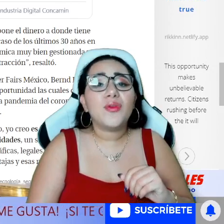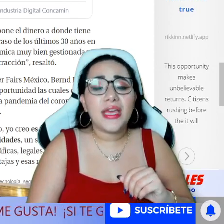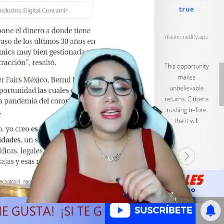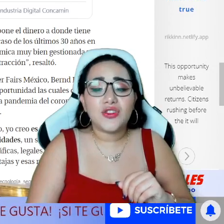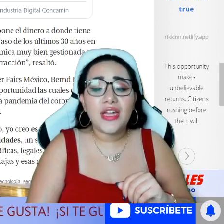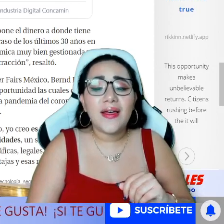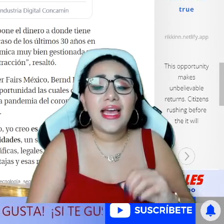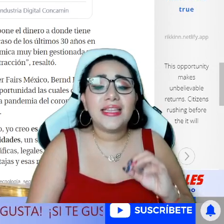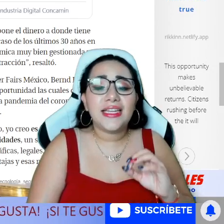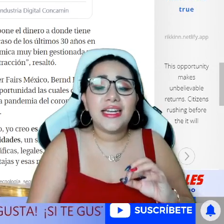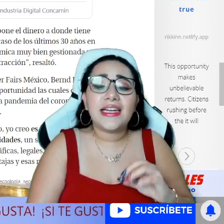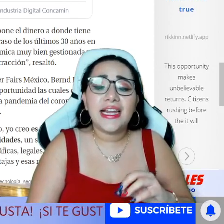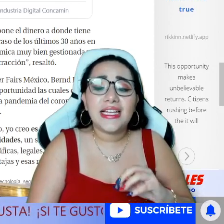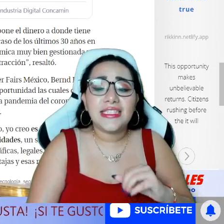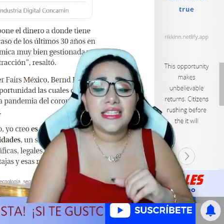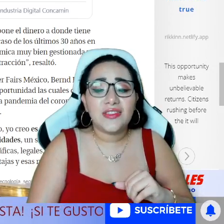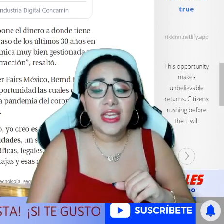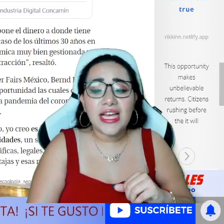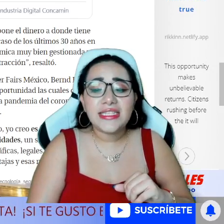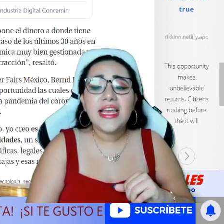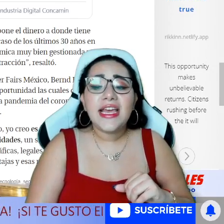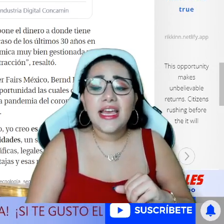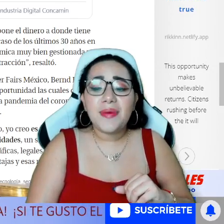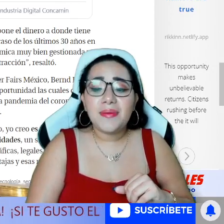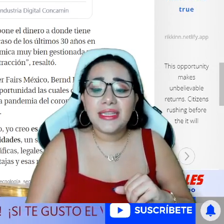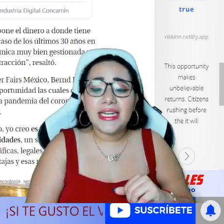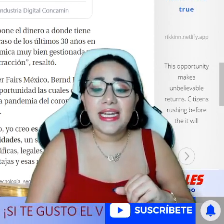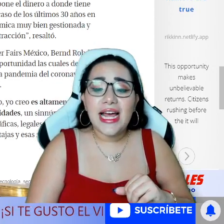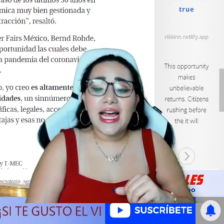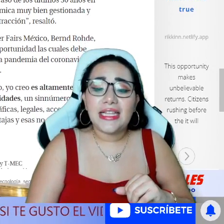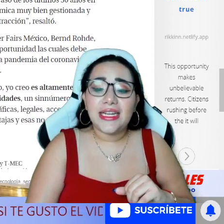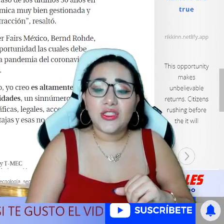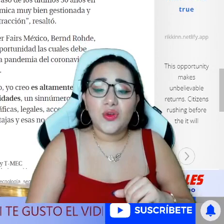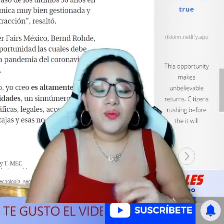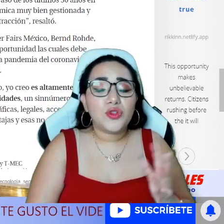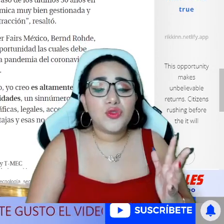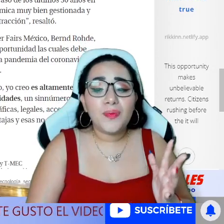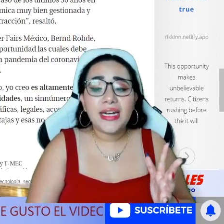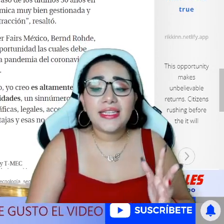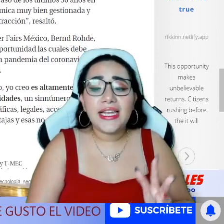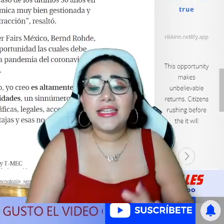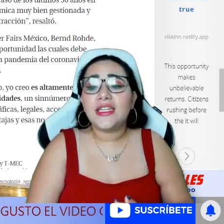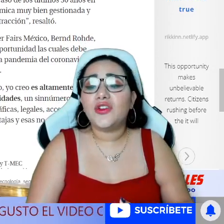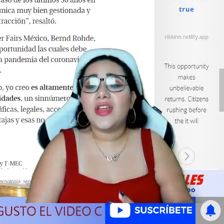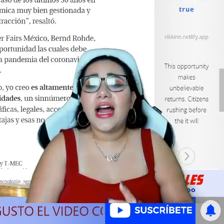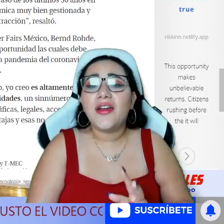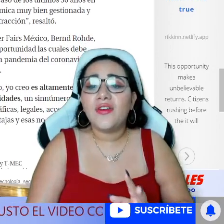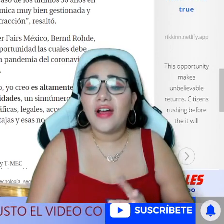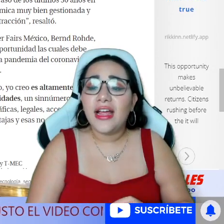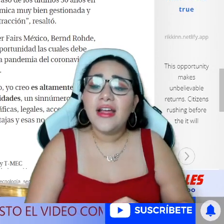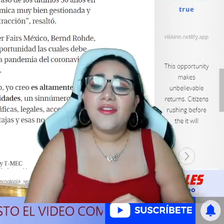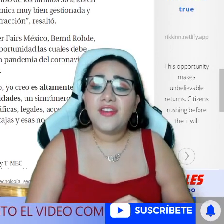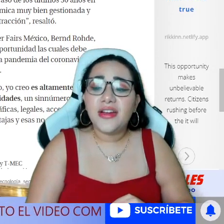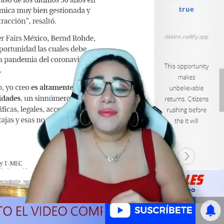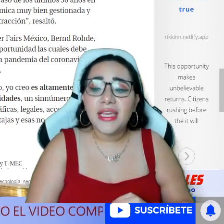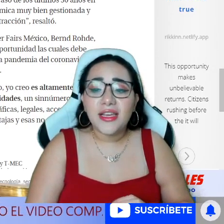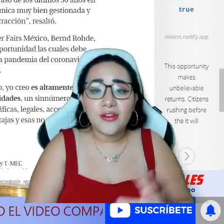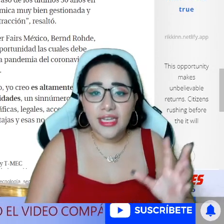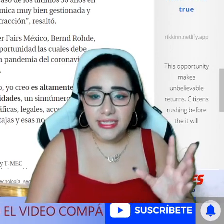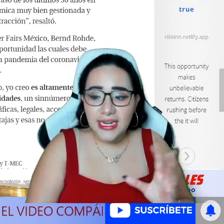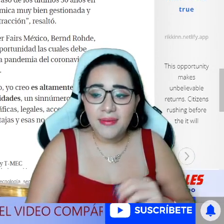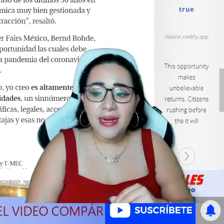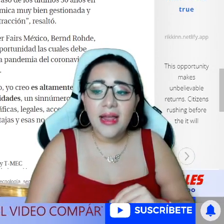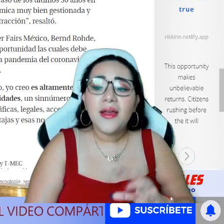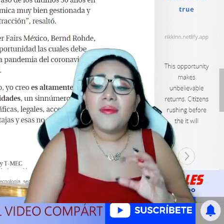muy bien gestionada en tener reglas identificadas que permiten la atracción por su parte el director de génova feder